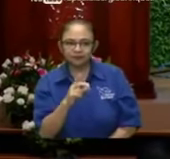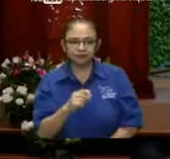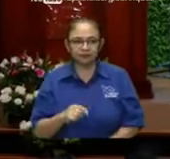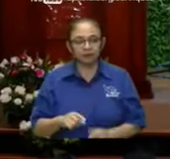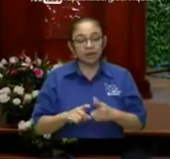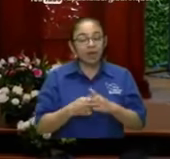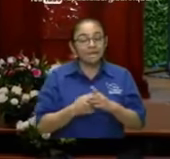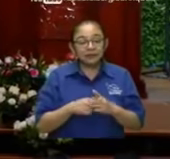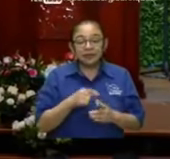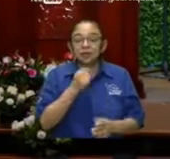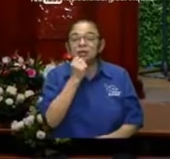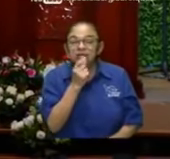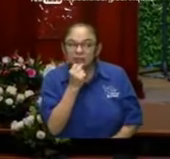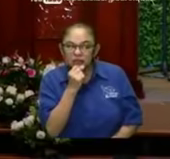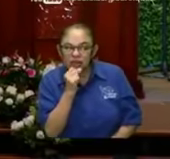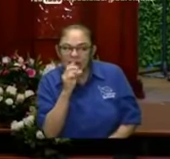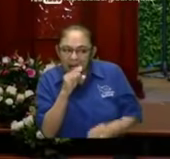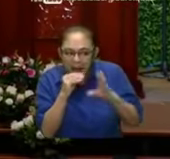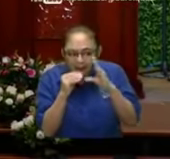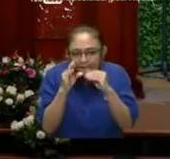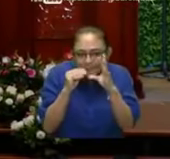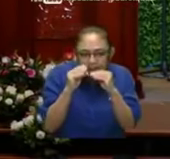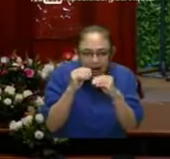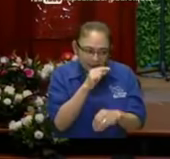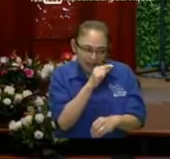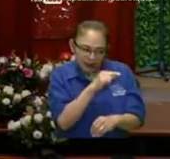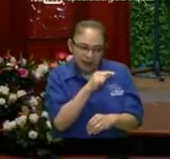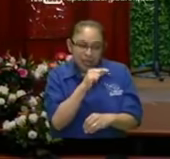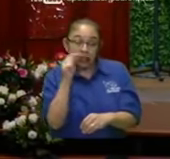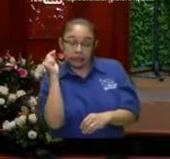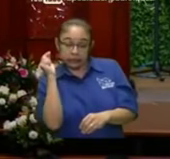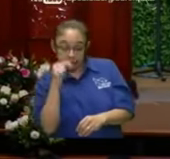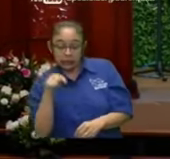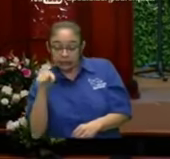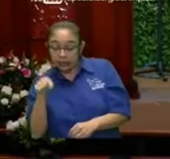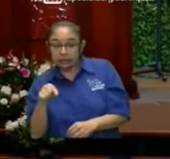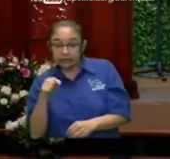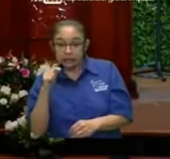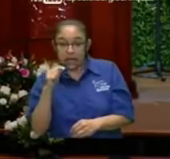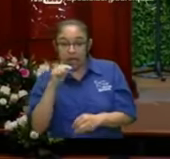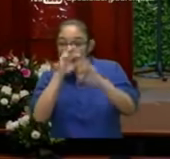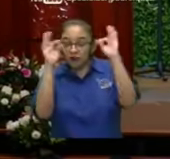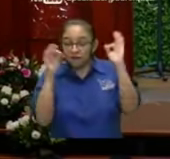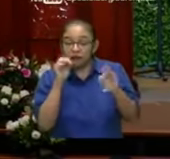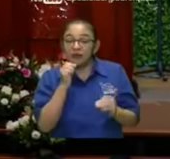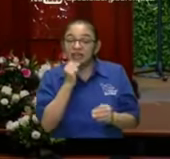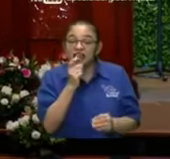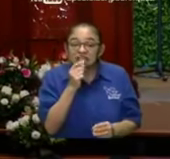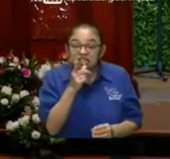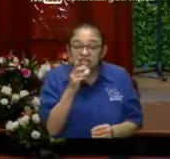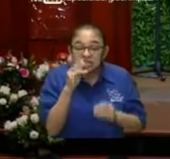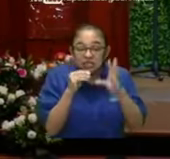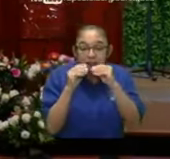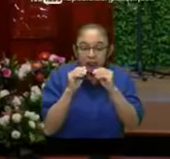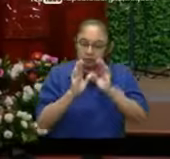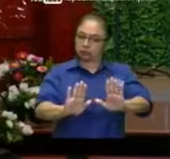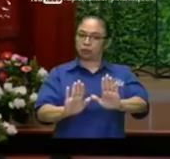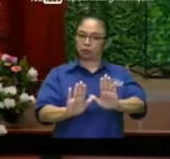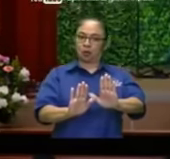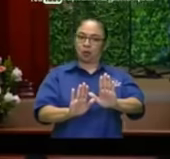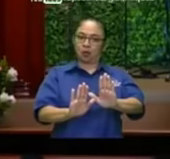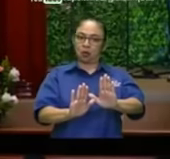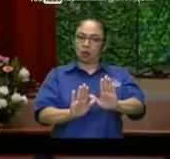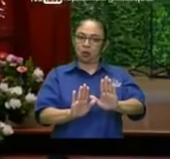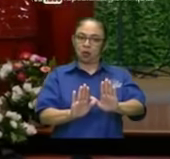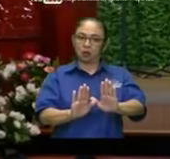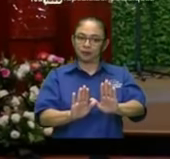Empezaron a murmurar y ese caminar se detuvo. O sea, iba el renuevo, iba a